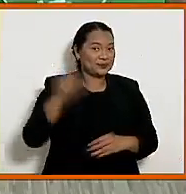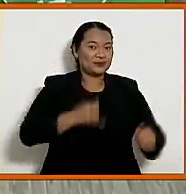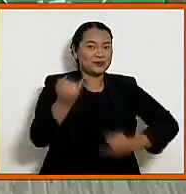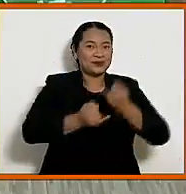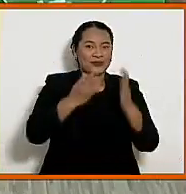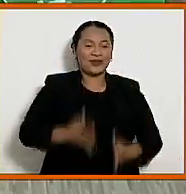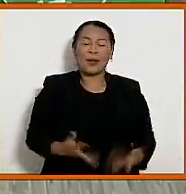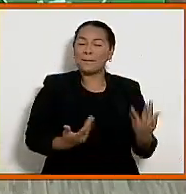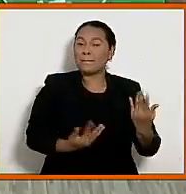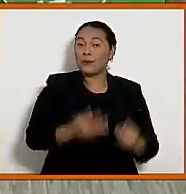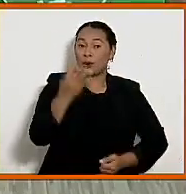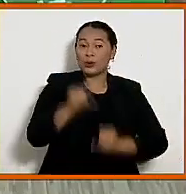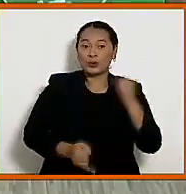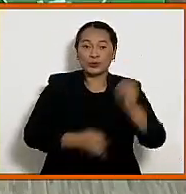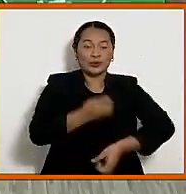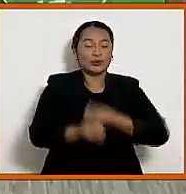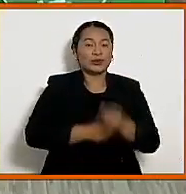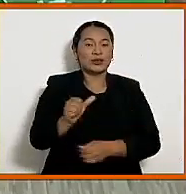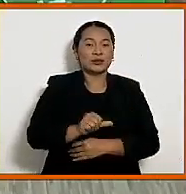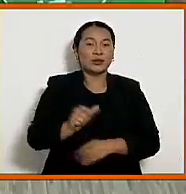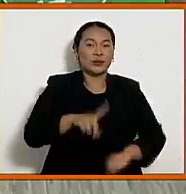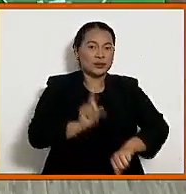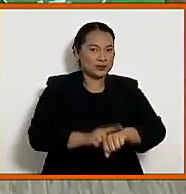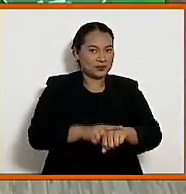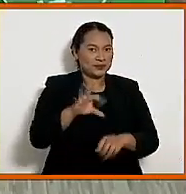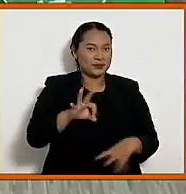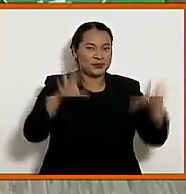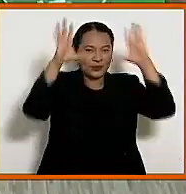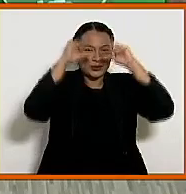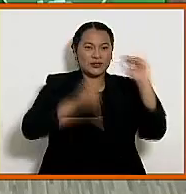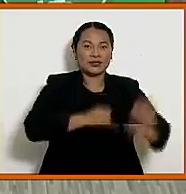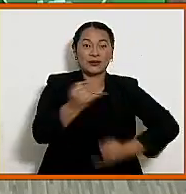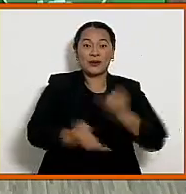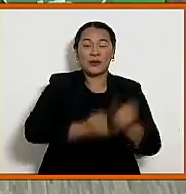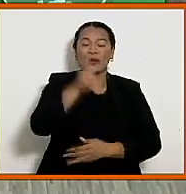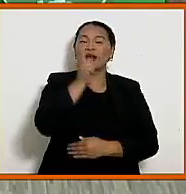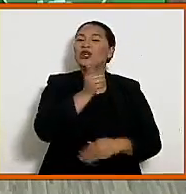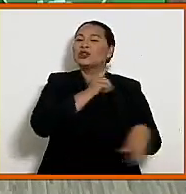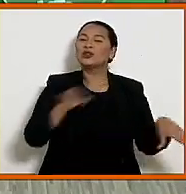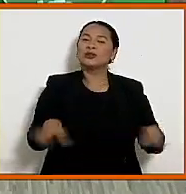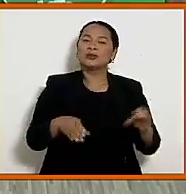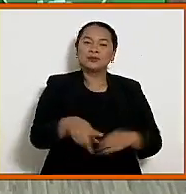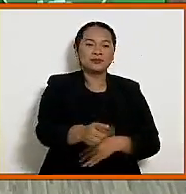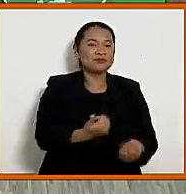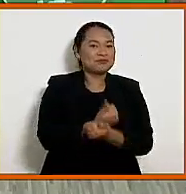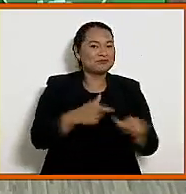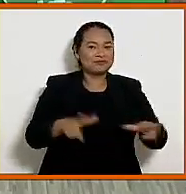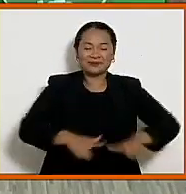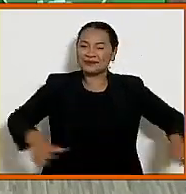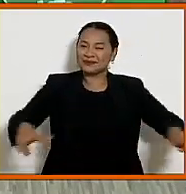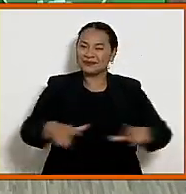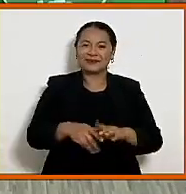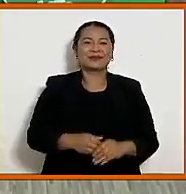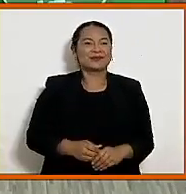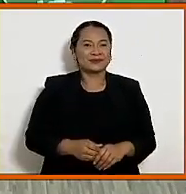te esperamos en nuestro último sorteo de hoy lunes a las 9 en punto de la noche. A jugarse dicho con Loto, donde quiera que estés.